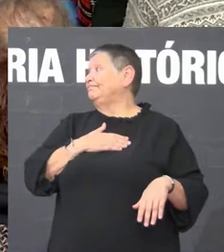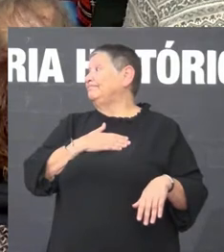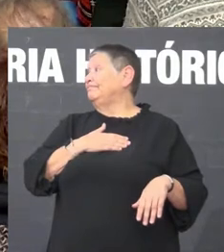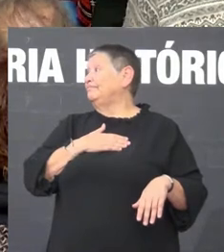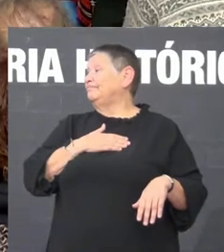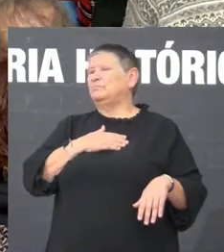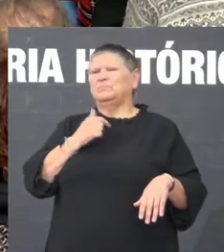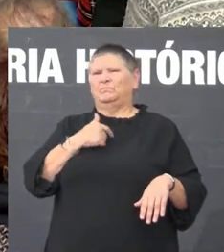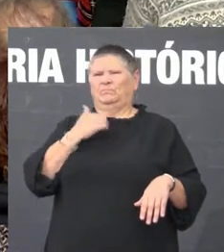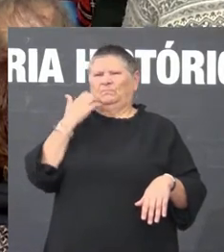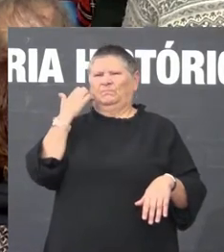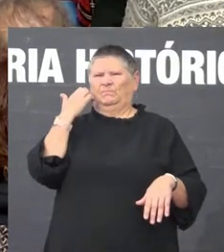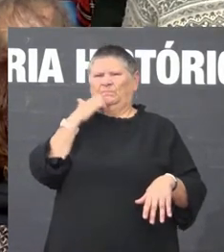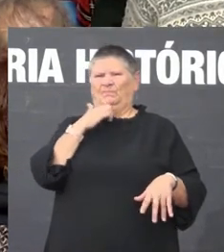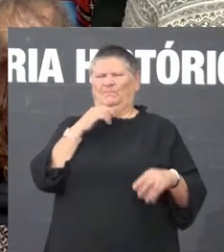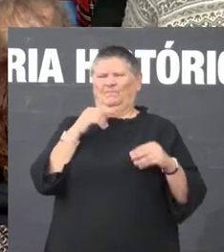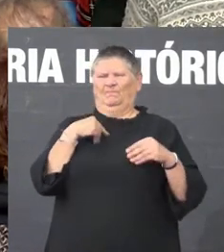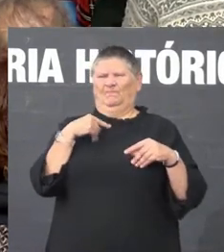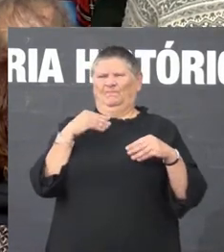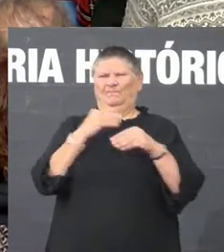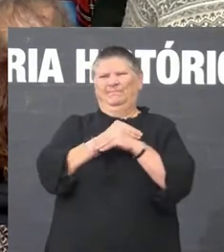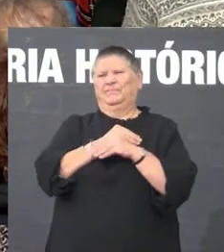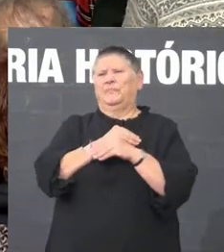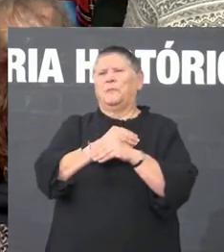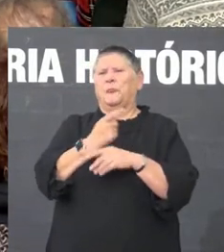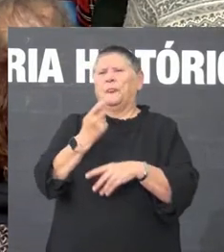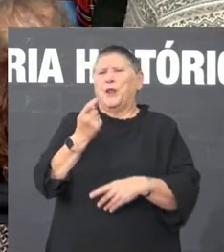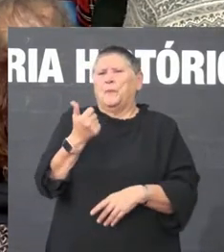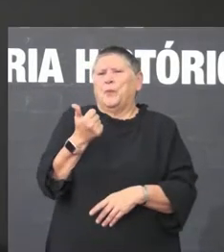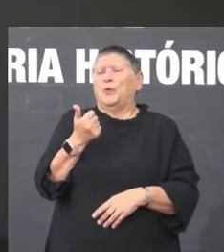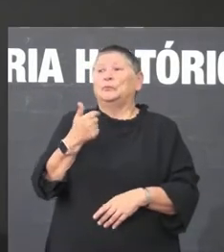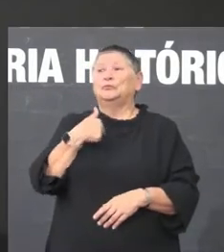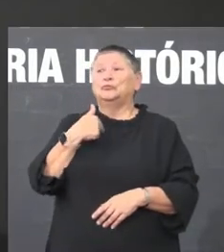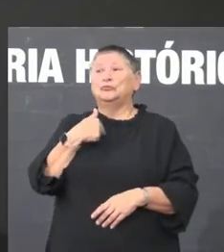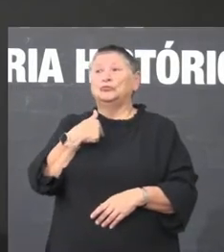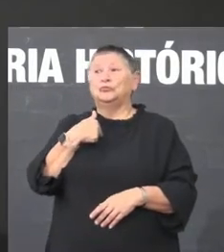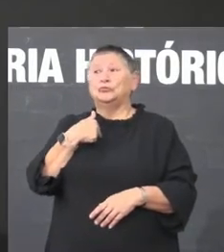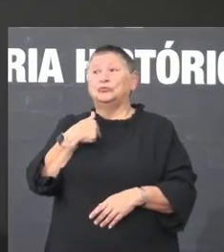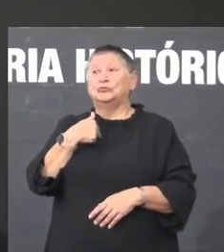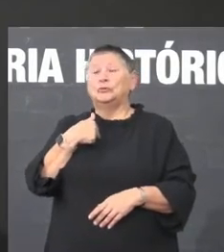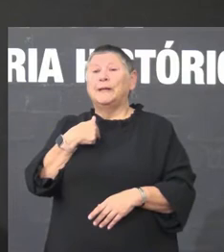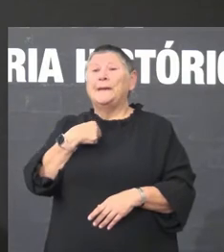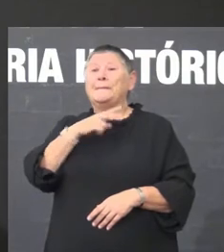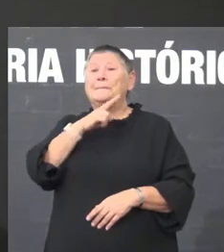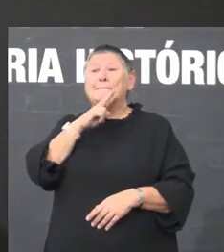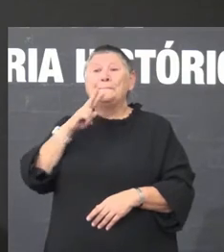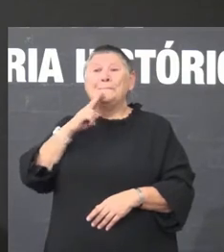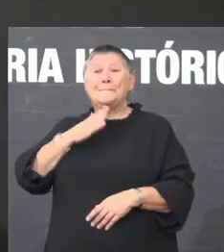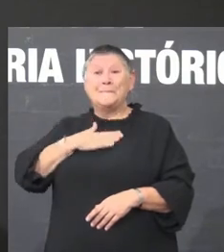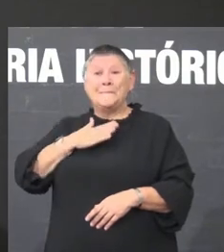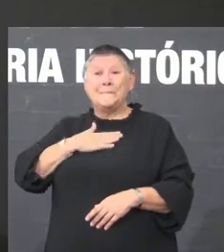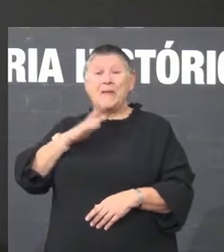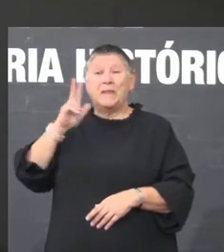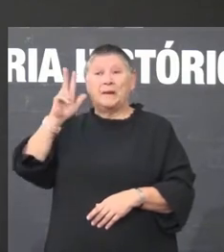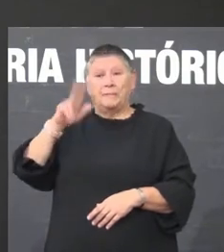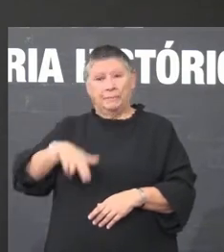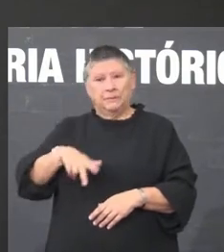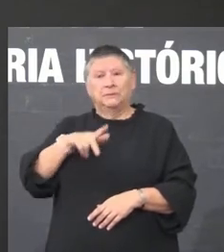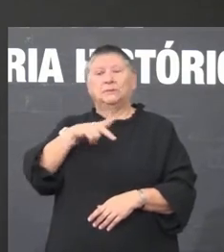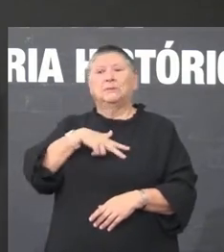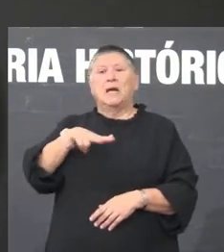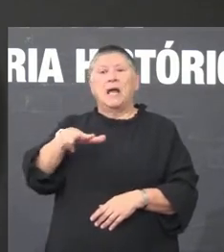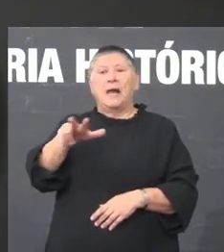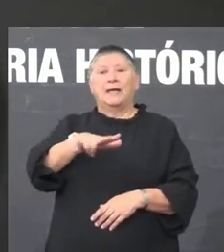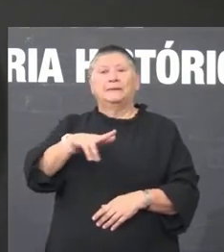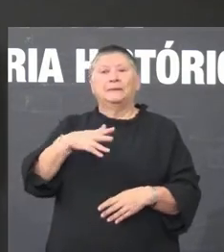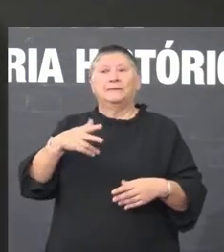a mí me chocó muchísimo. Yo soy hijo de una emigrada castellana, mi madre es de